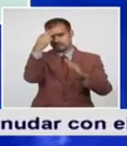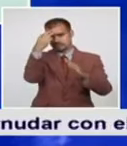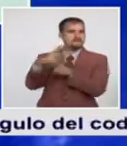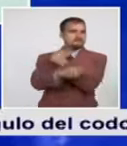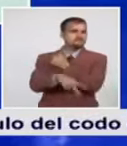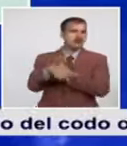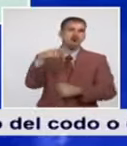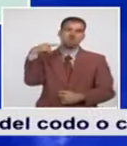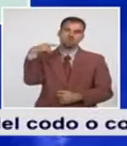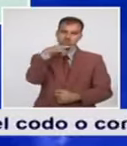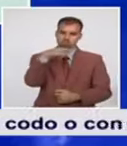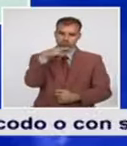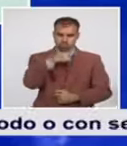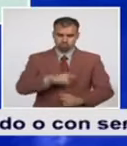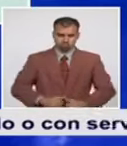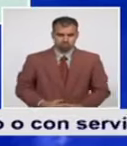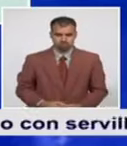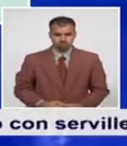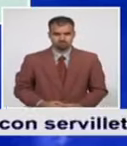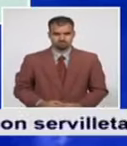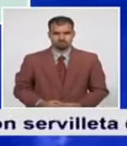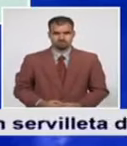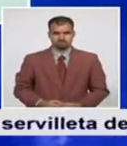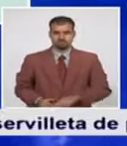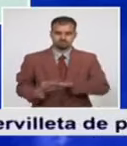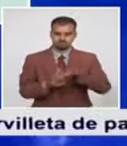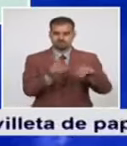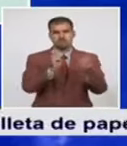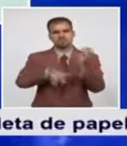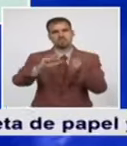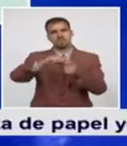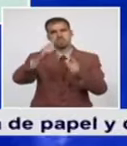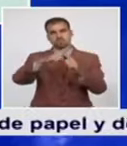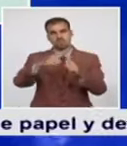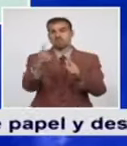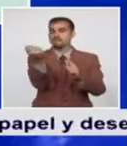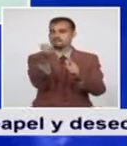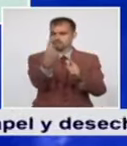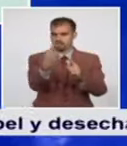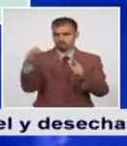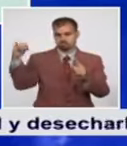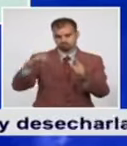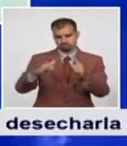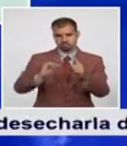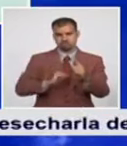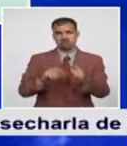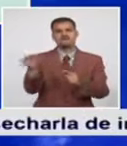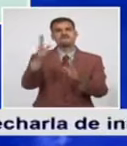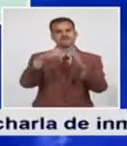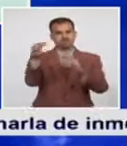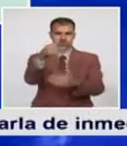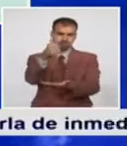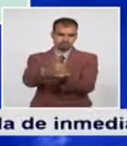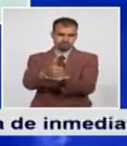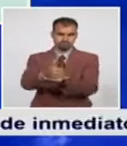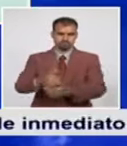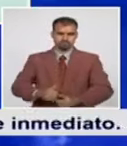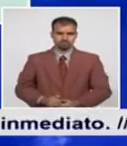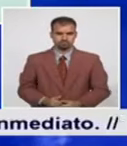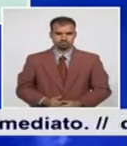también. Y en Guantánamo se confirma un caso importado en el municipio de Guantánamo, viajero